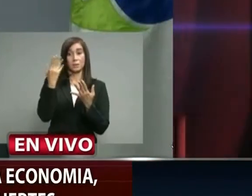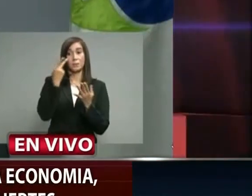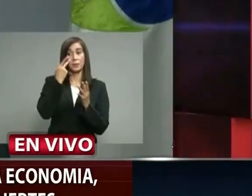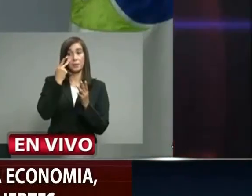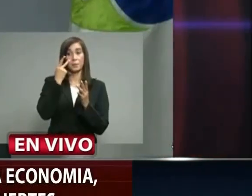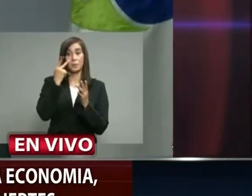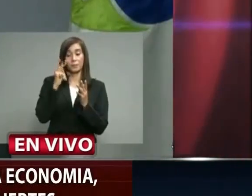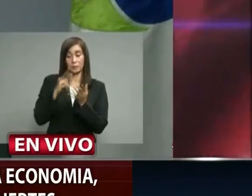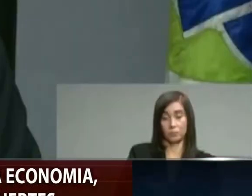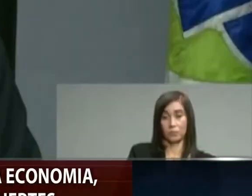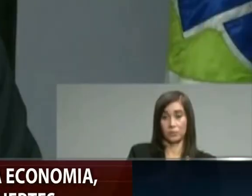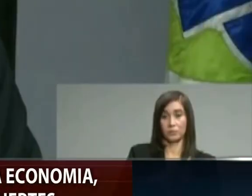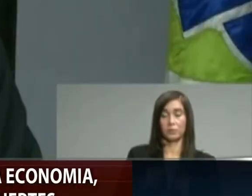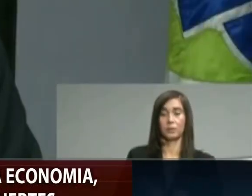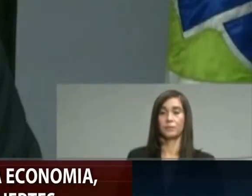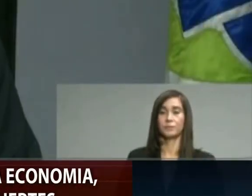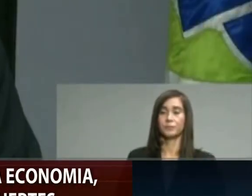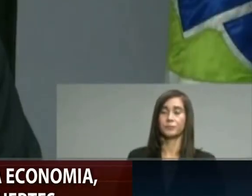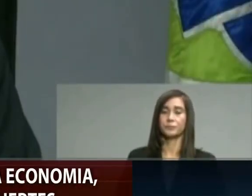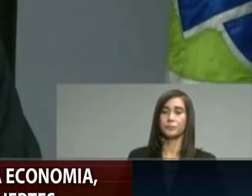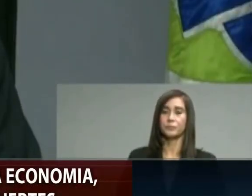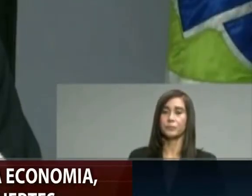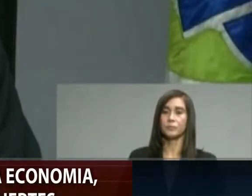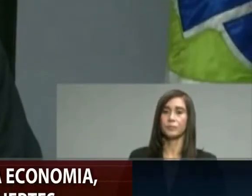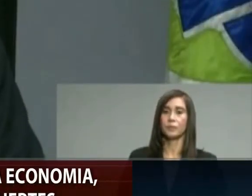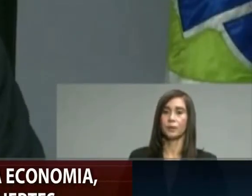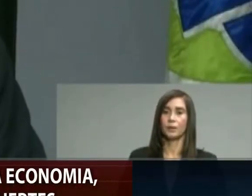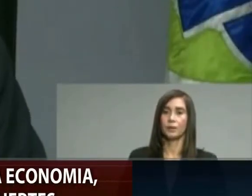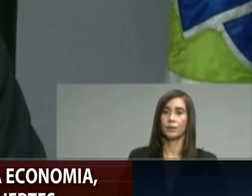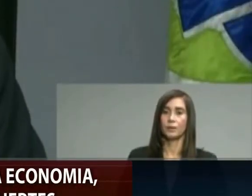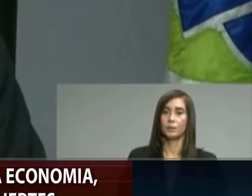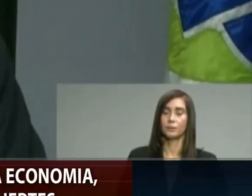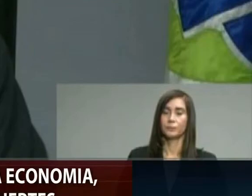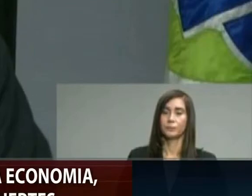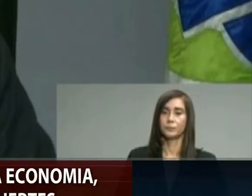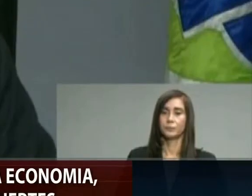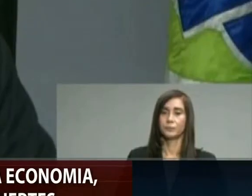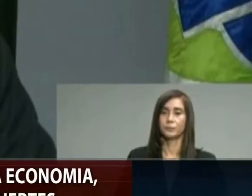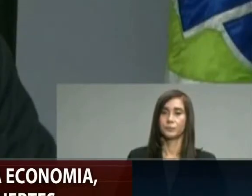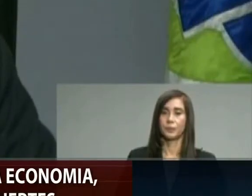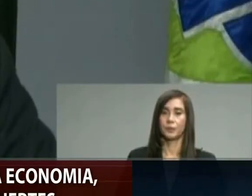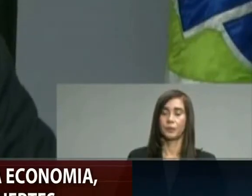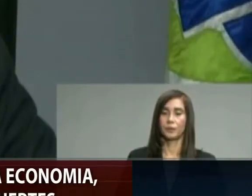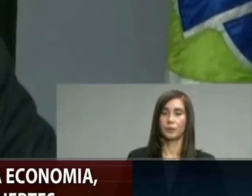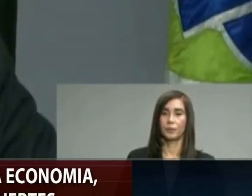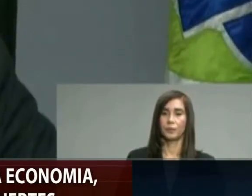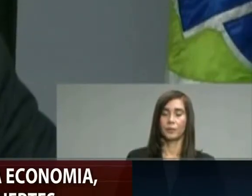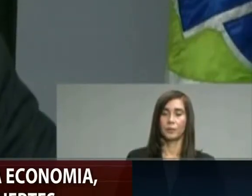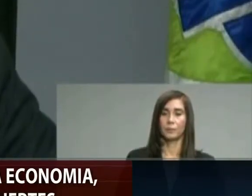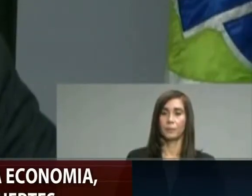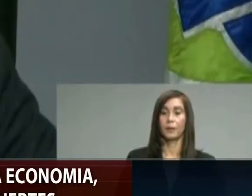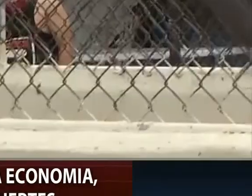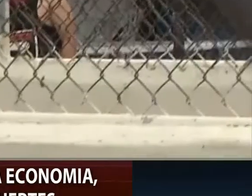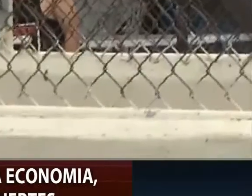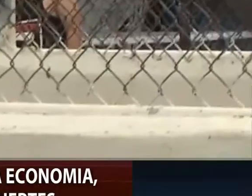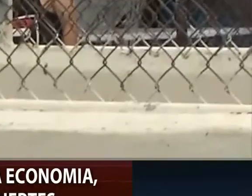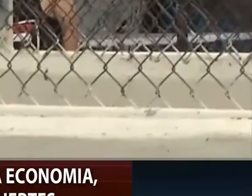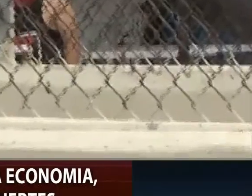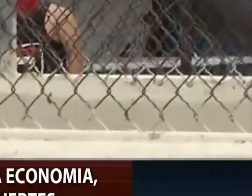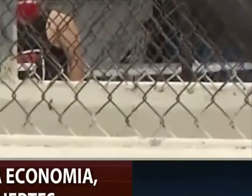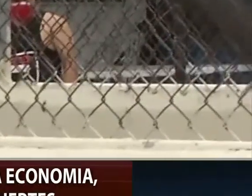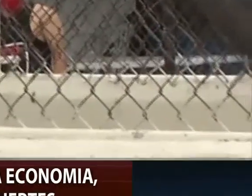los resultados. El ministro puso en números a los fallecidos por COVID-19 que padecían de tuberculosis